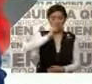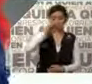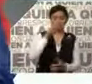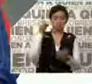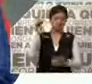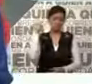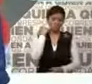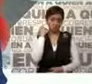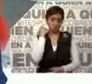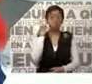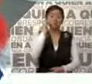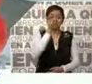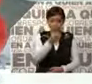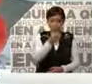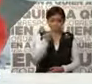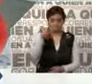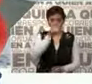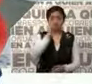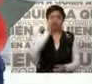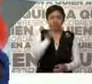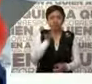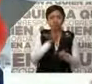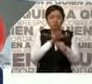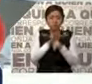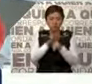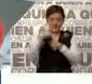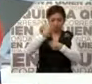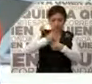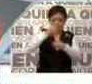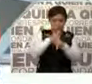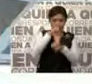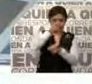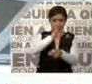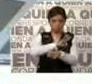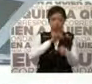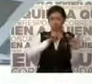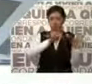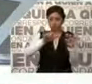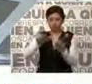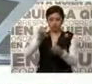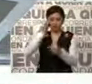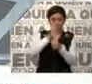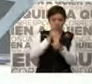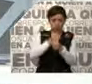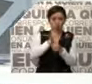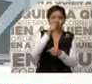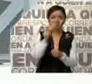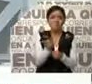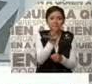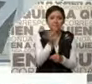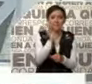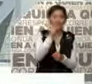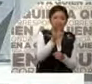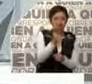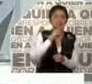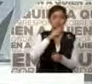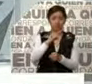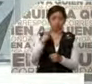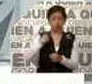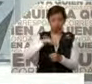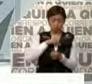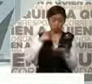través del video chat. Donde usted ya sabe, ingresa a este portal, manda su pregunta, su mensaje, nosotros